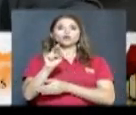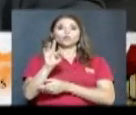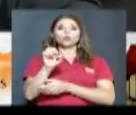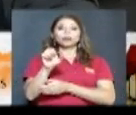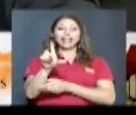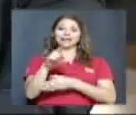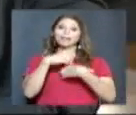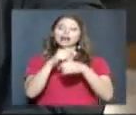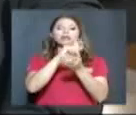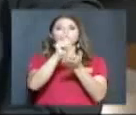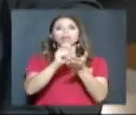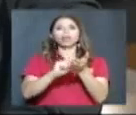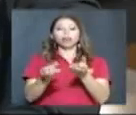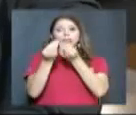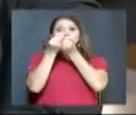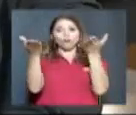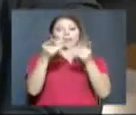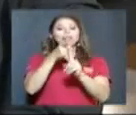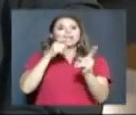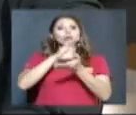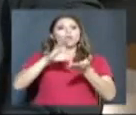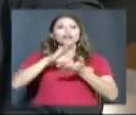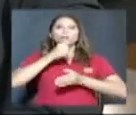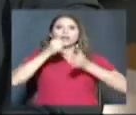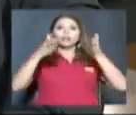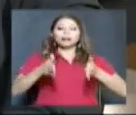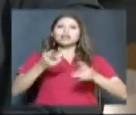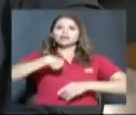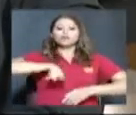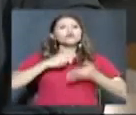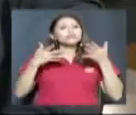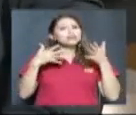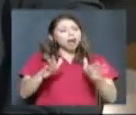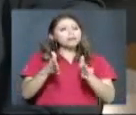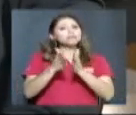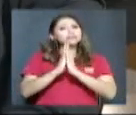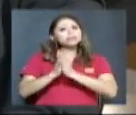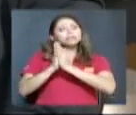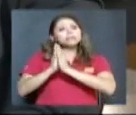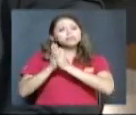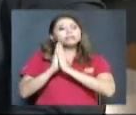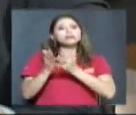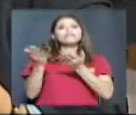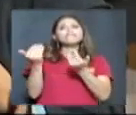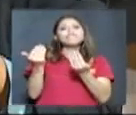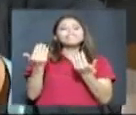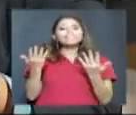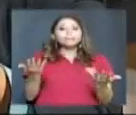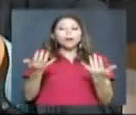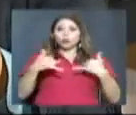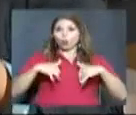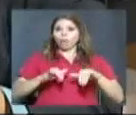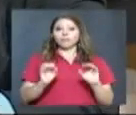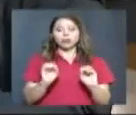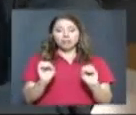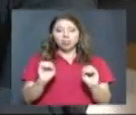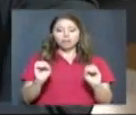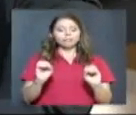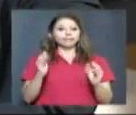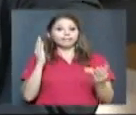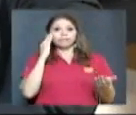Informe que desde el Colegio de Periodistas hemos solicitado desde hace varios meses y todavía no tenemos, digamos, cercano o de